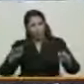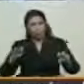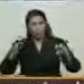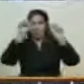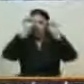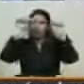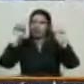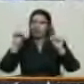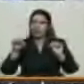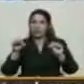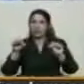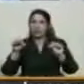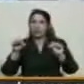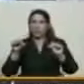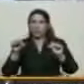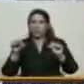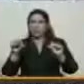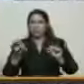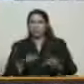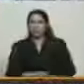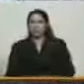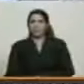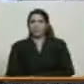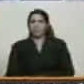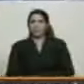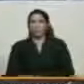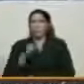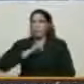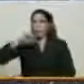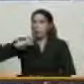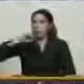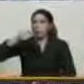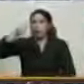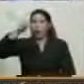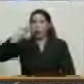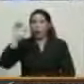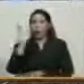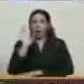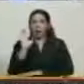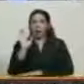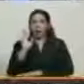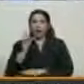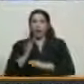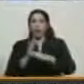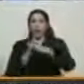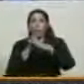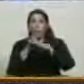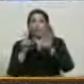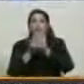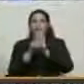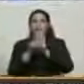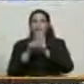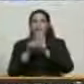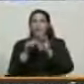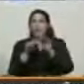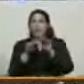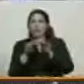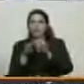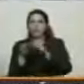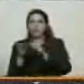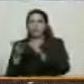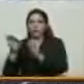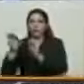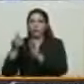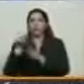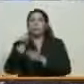más complejos del mundo, porque va todo el sistema de bombeo de agua a la ciudad de Caracas, va contra las leyes de la gravedad. Nosotros pasamos aquí en el embalse